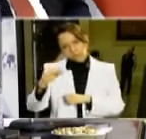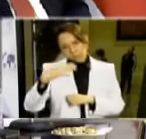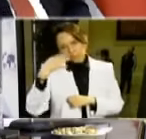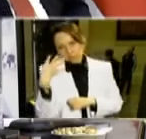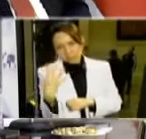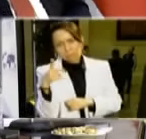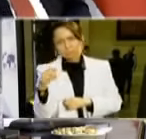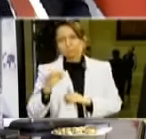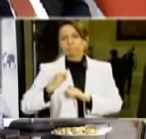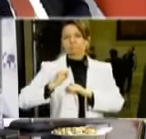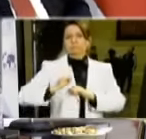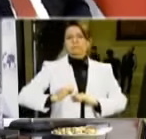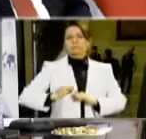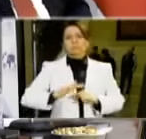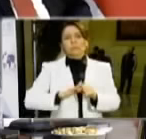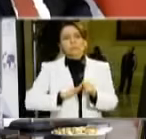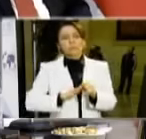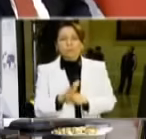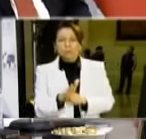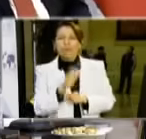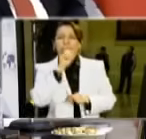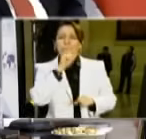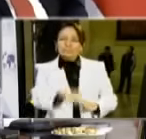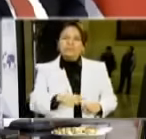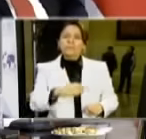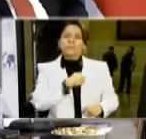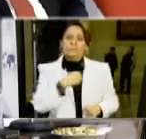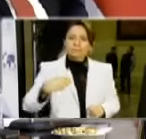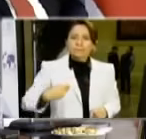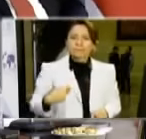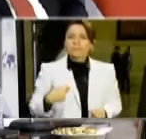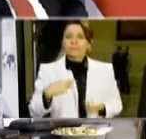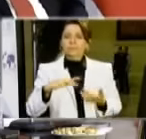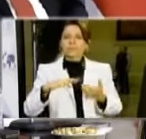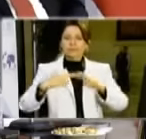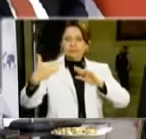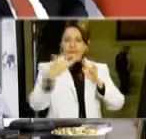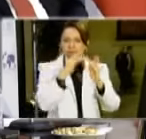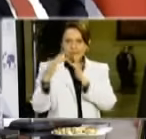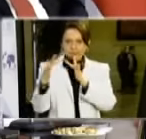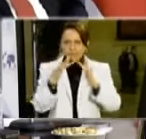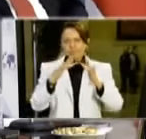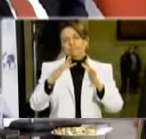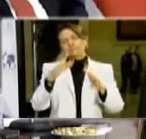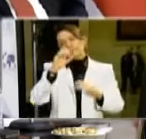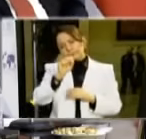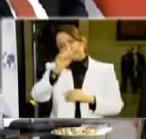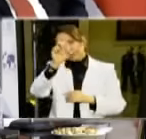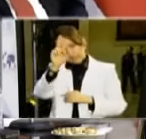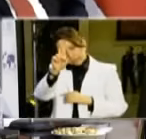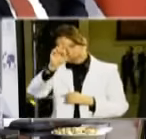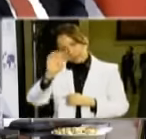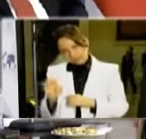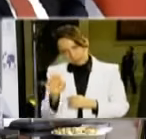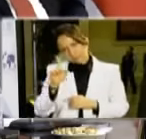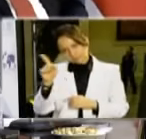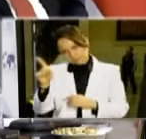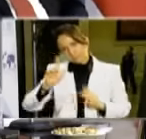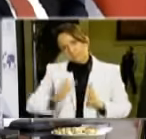en el Ministerio de Relaciones Exteriores, cartera de la cual fue titular en la siguiente